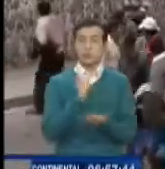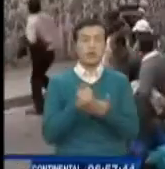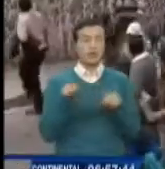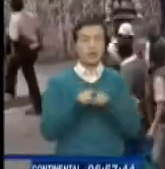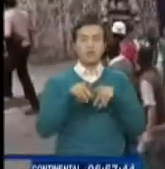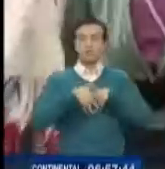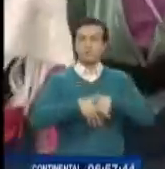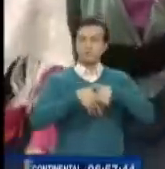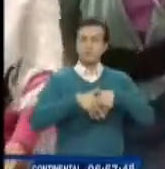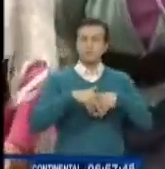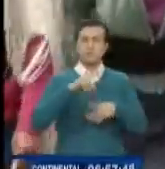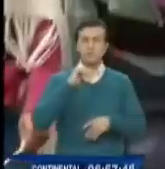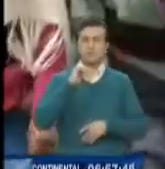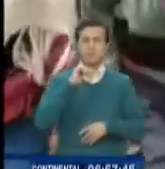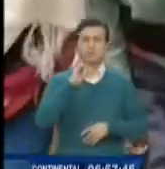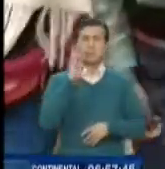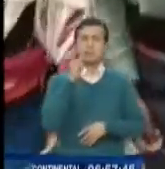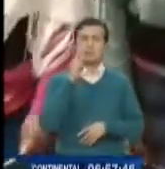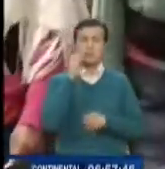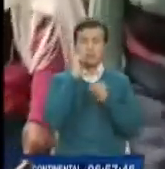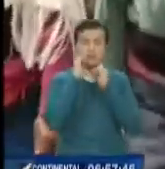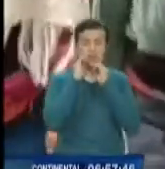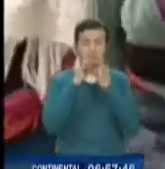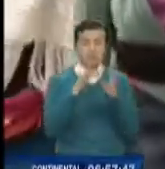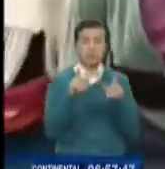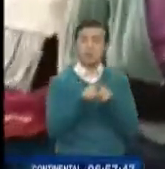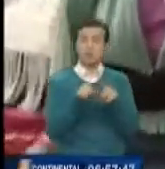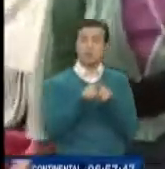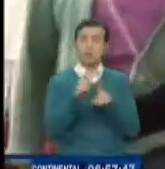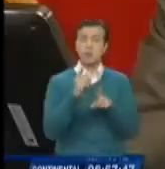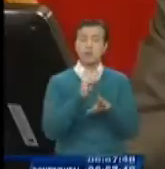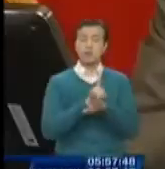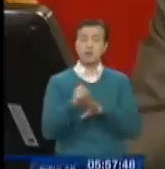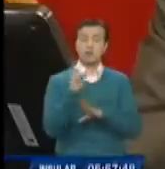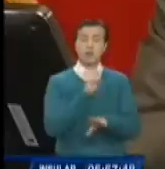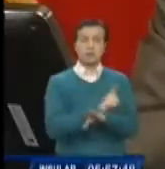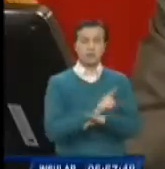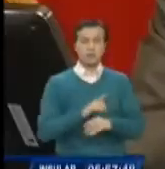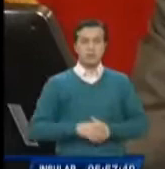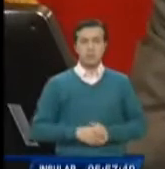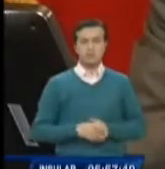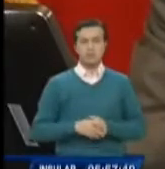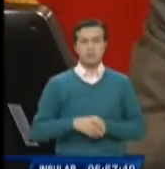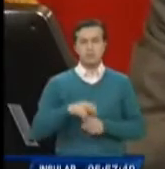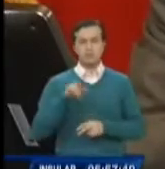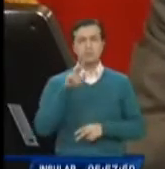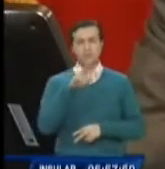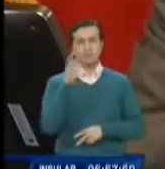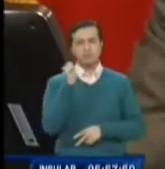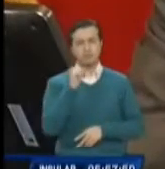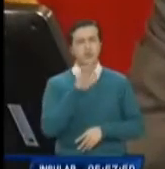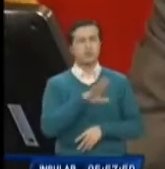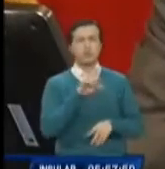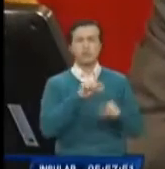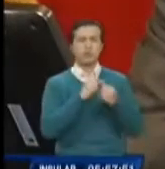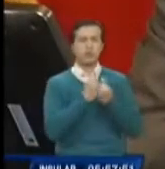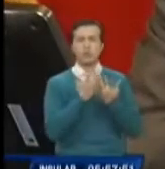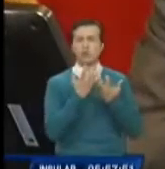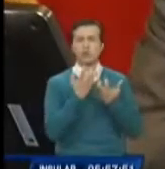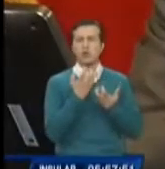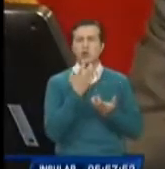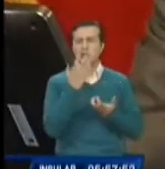protestas anunciadas para este 16 de septiembre y las ocurridas en semanas anteriores. Se está evidenciando claramente cuál es su objetivo final, impedir la